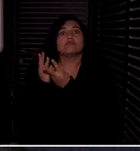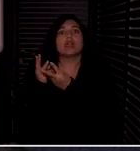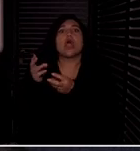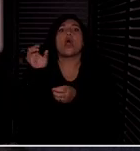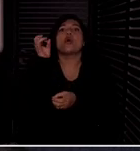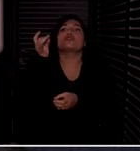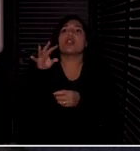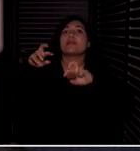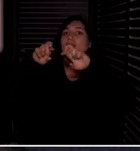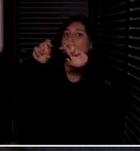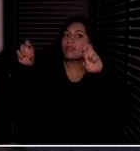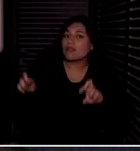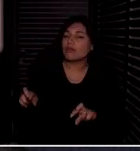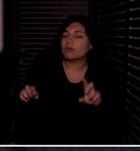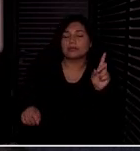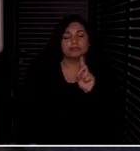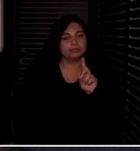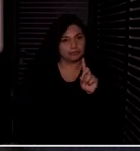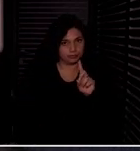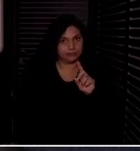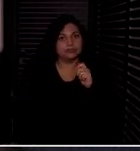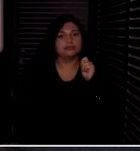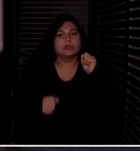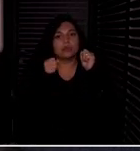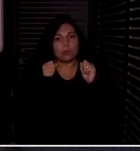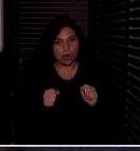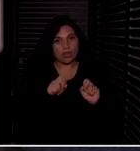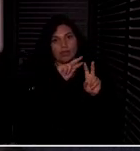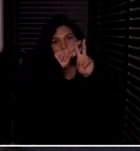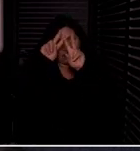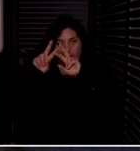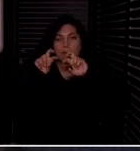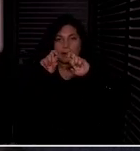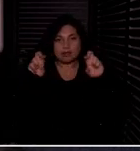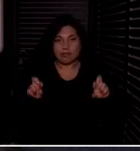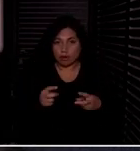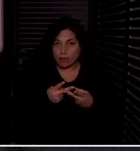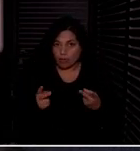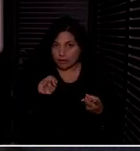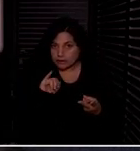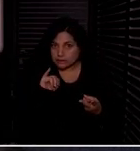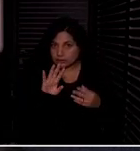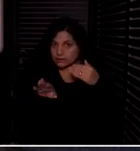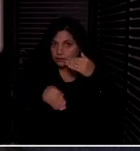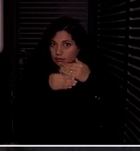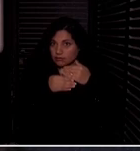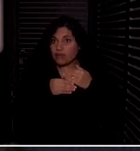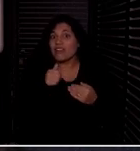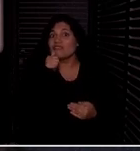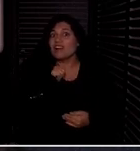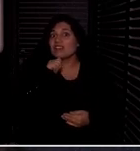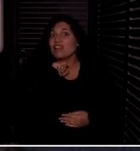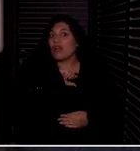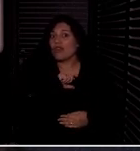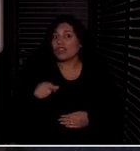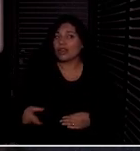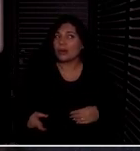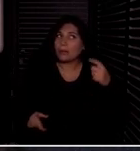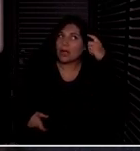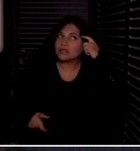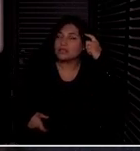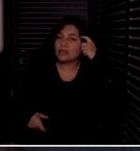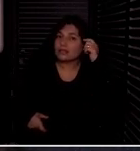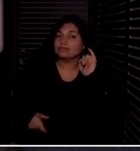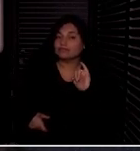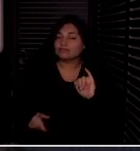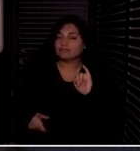dicho sea de paso y como acotación. ¿Es posible crear plataformas públicas? No se lo plantea ningún gobierno. Claro que es posible. ¿Cómo es posible la